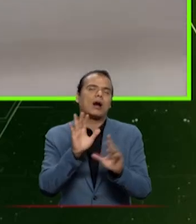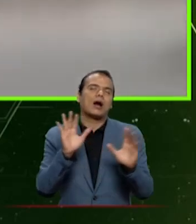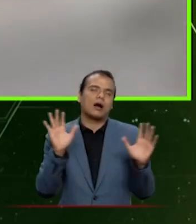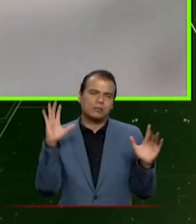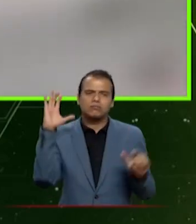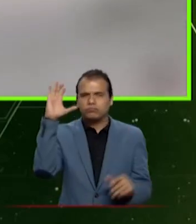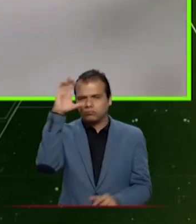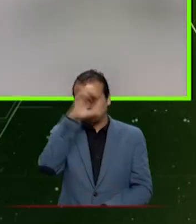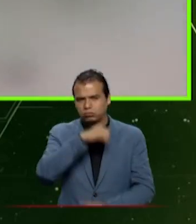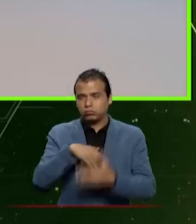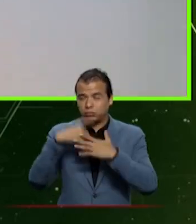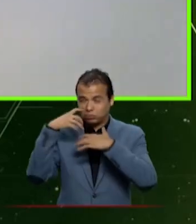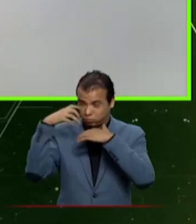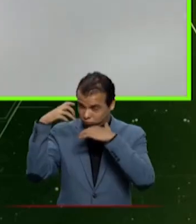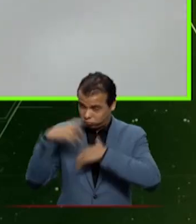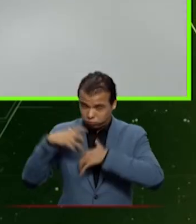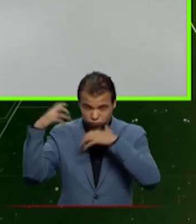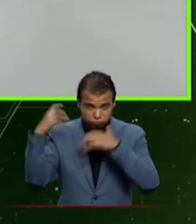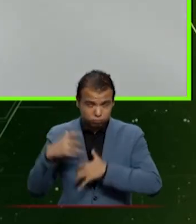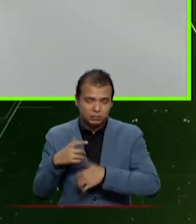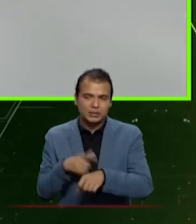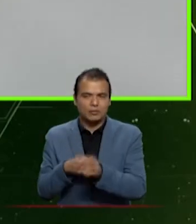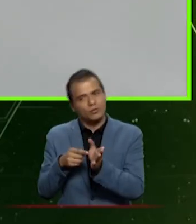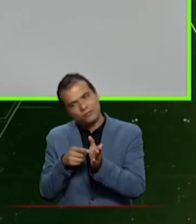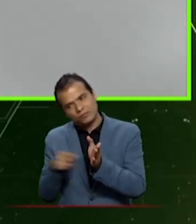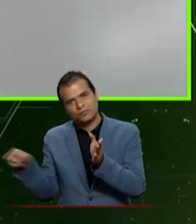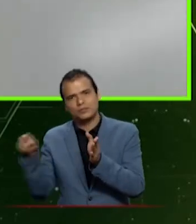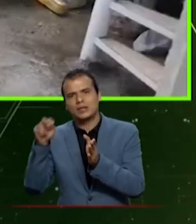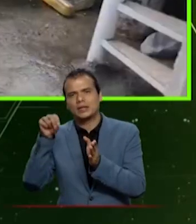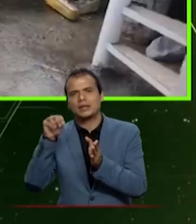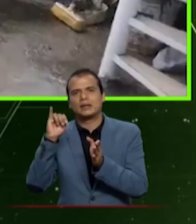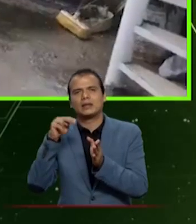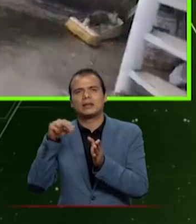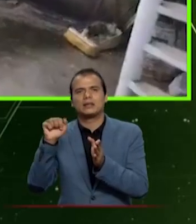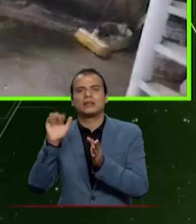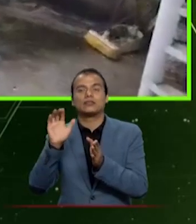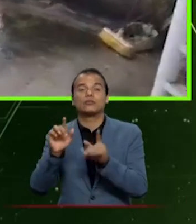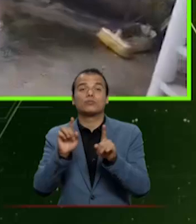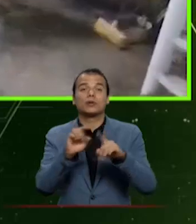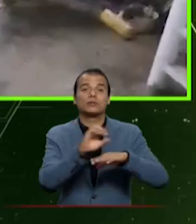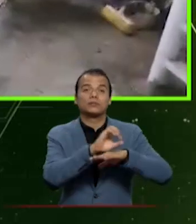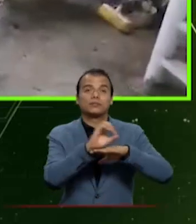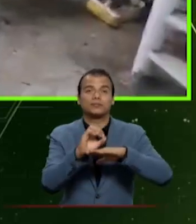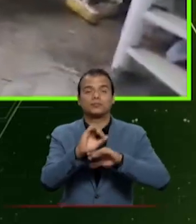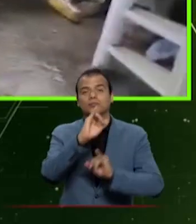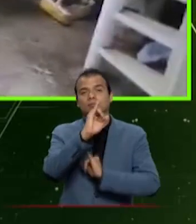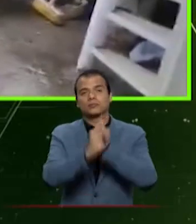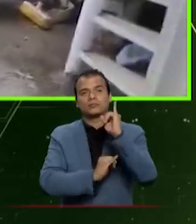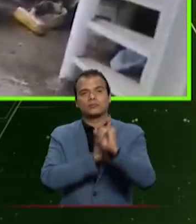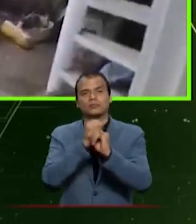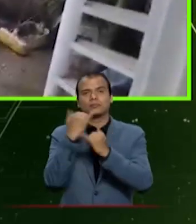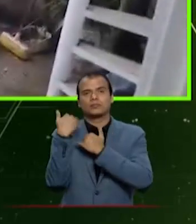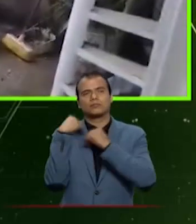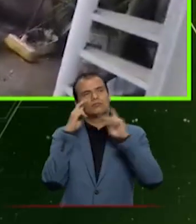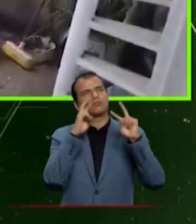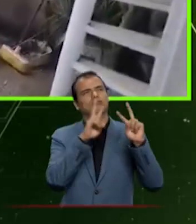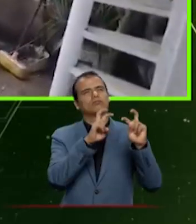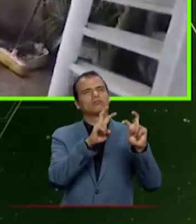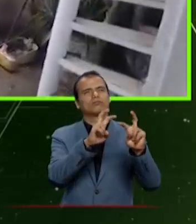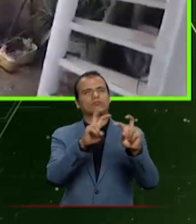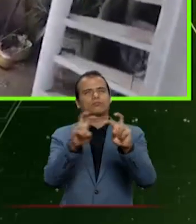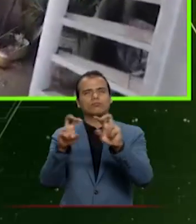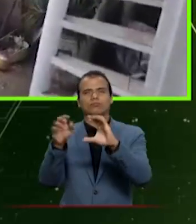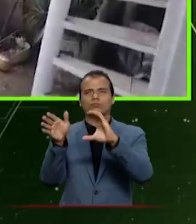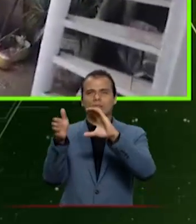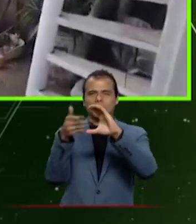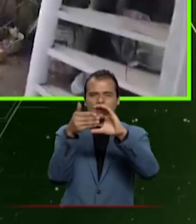declarar lo que sí podemos decir es que los los organismos internacionales que eh ven el clima desde los sensores remotos miden